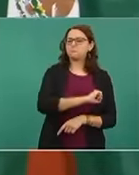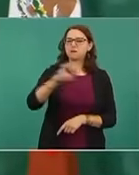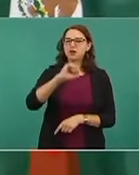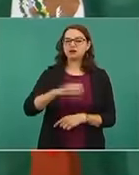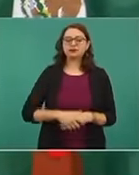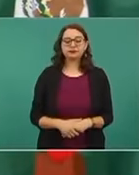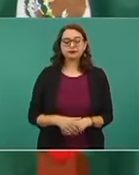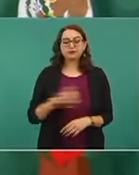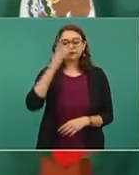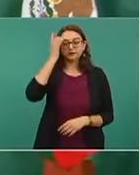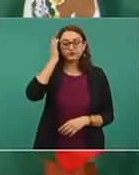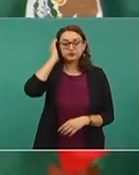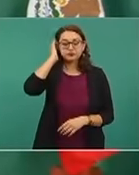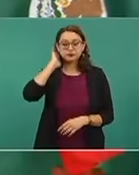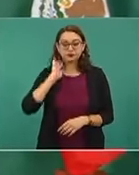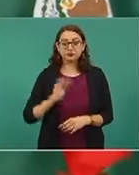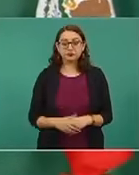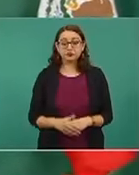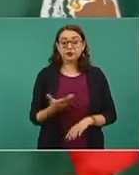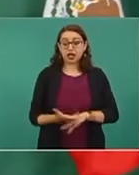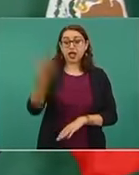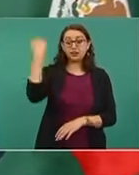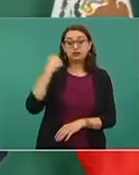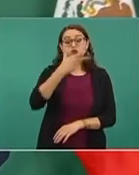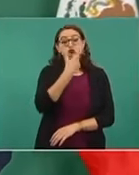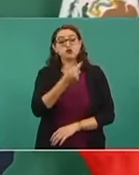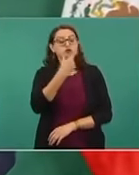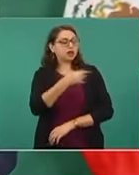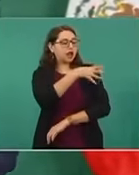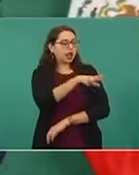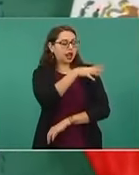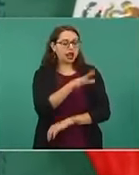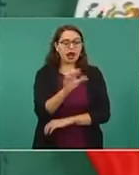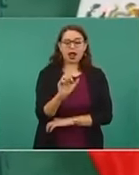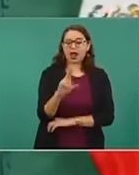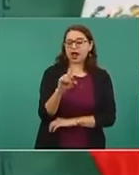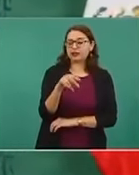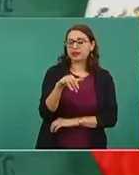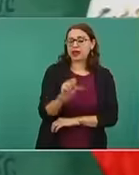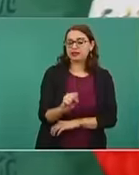Tenía razón el general Cárdenas cuando en una ocasión dijo